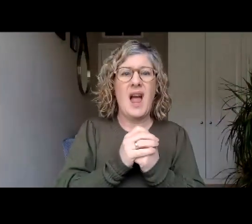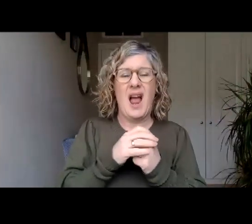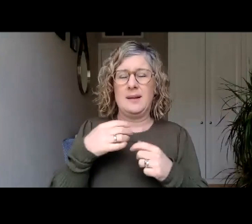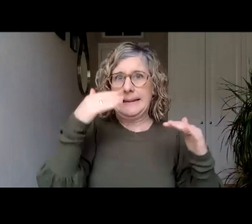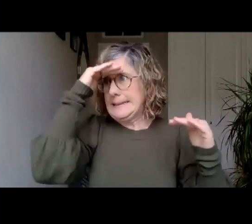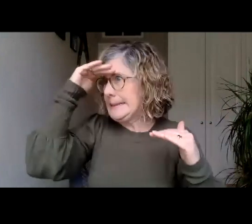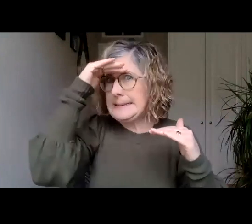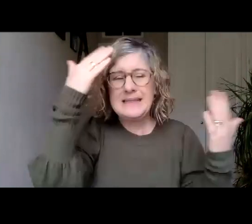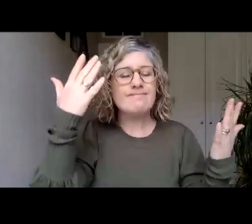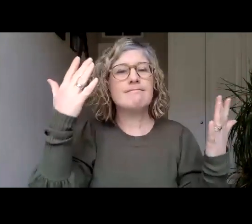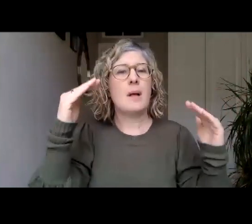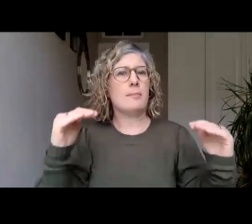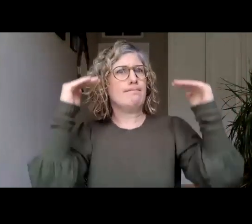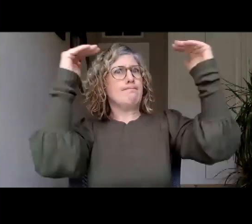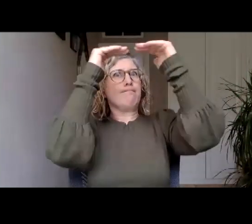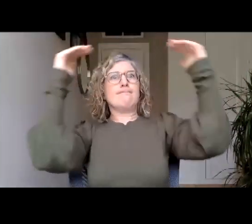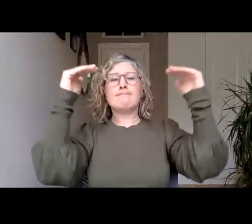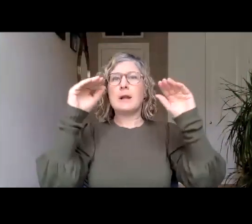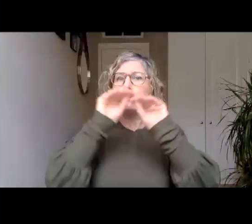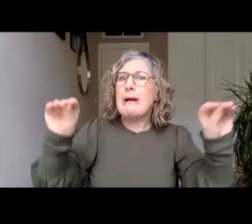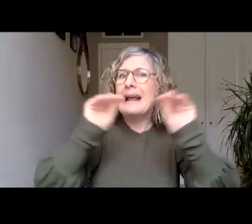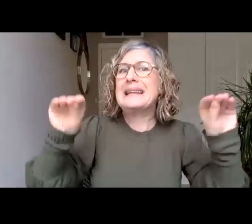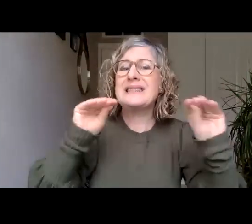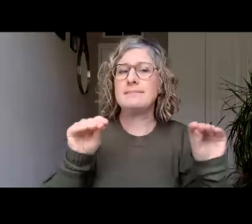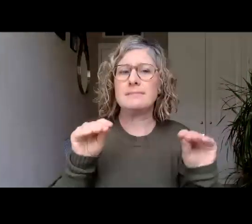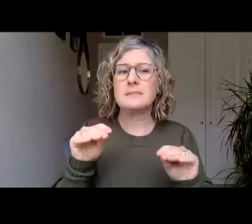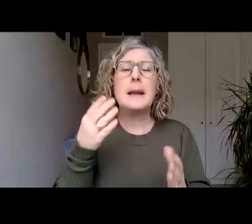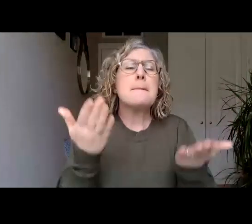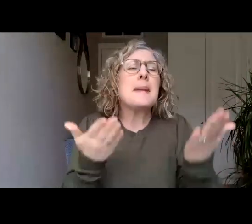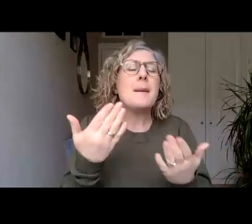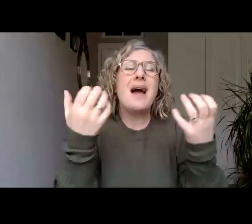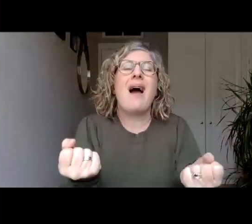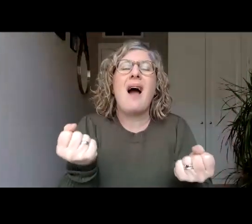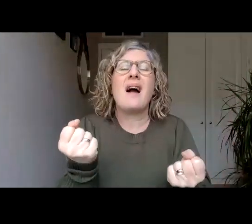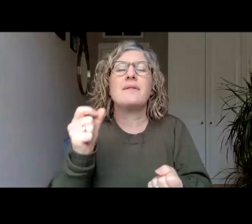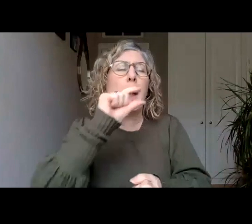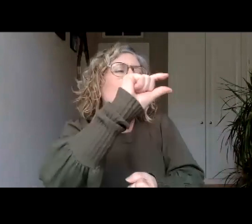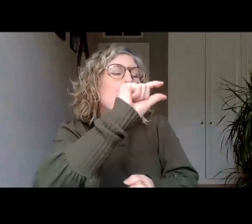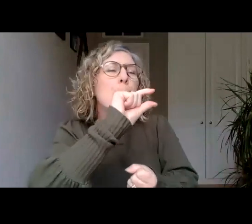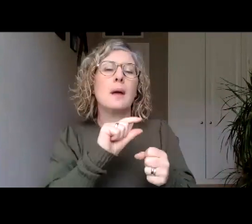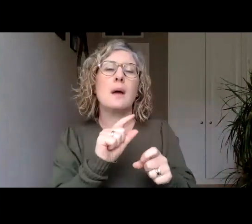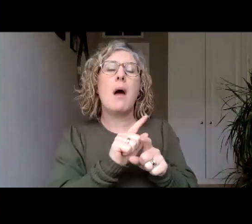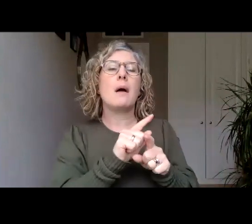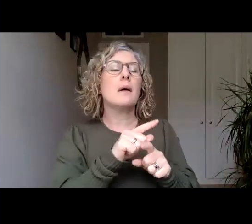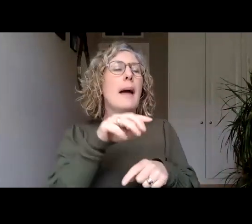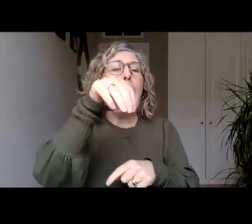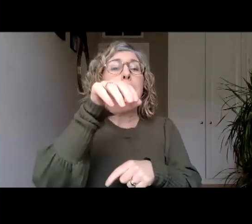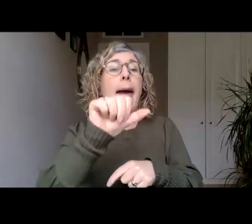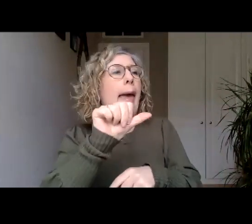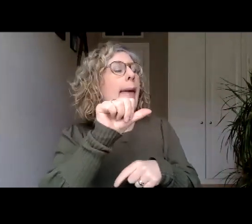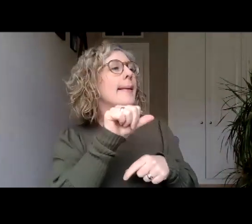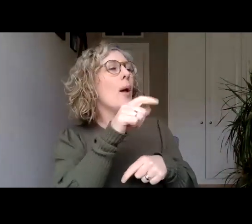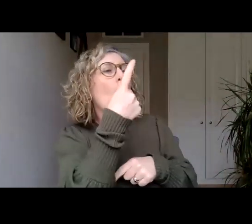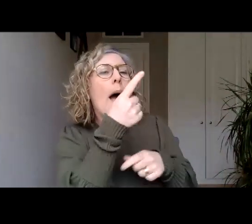Así es que la comisión identificó que querían aumentar el número de intérpretes disponibles y que pudiesen trabajar